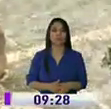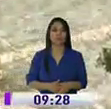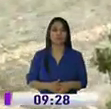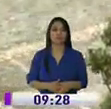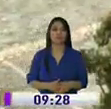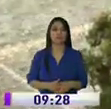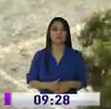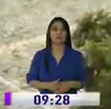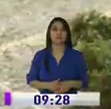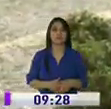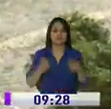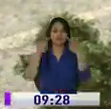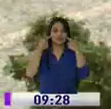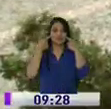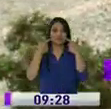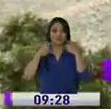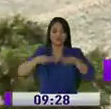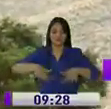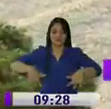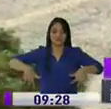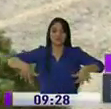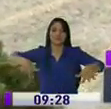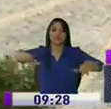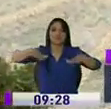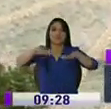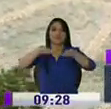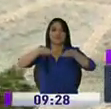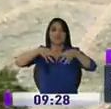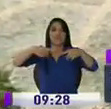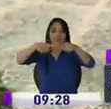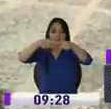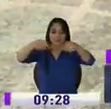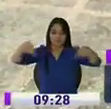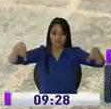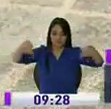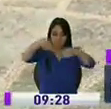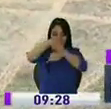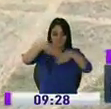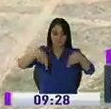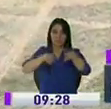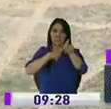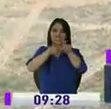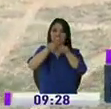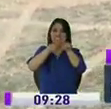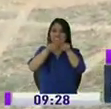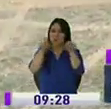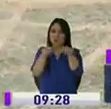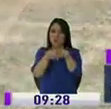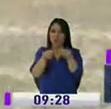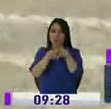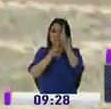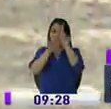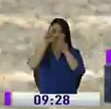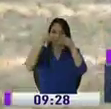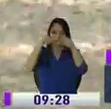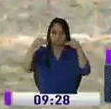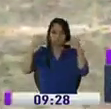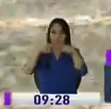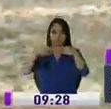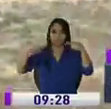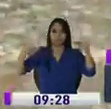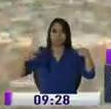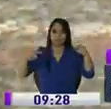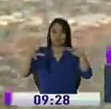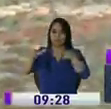Desde el aire se aprecia una plataforma, en ella dibujadas líneas, unas gruesas y otras delgadas, que unen los puntos